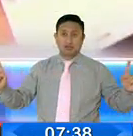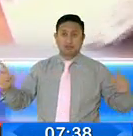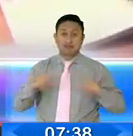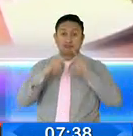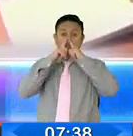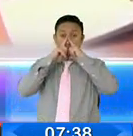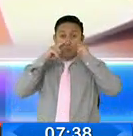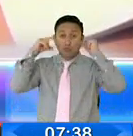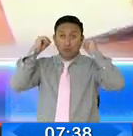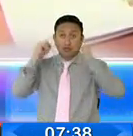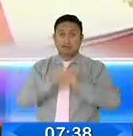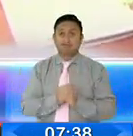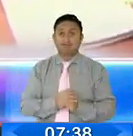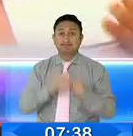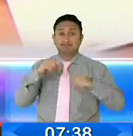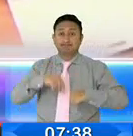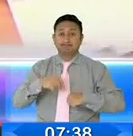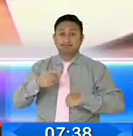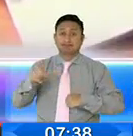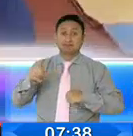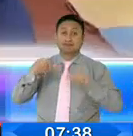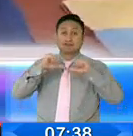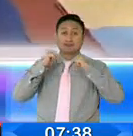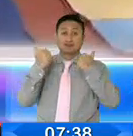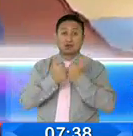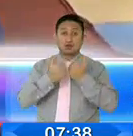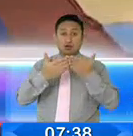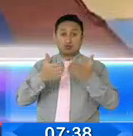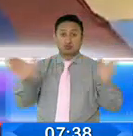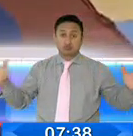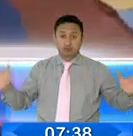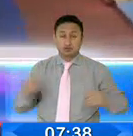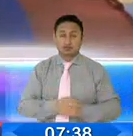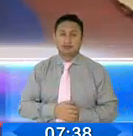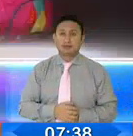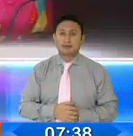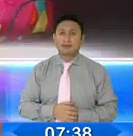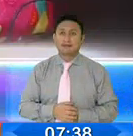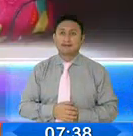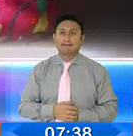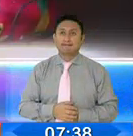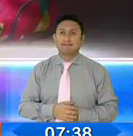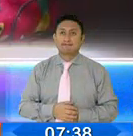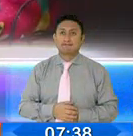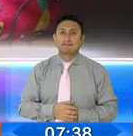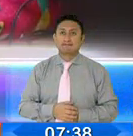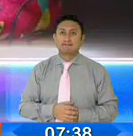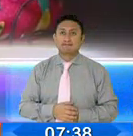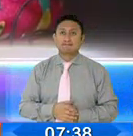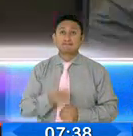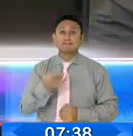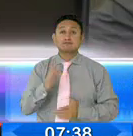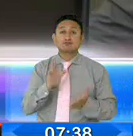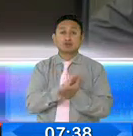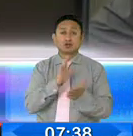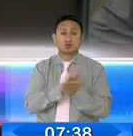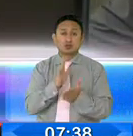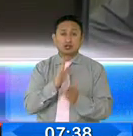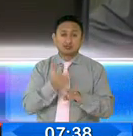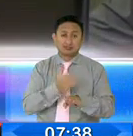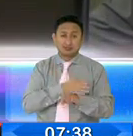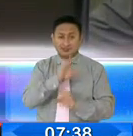mascarilla, mantener la puerta del aula siempre abierta, entre otros. Los planteles serán sometidos a evaluaciones